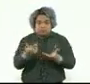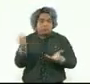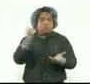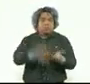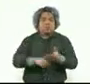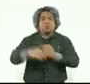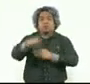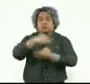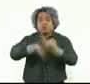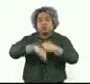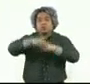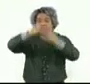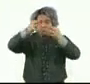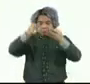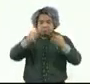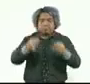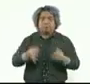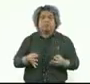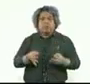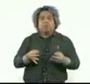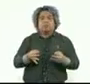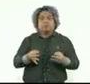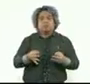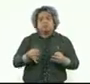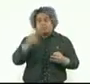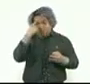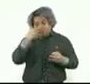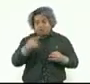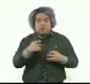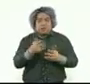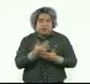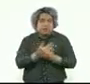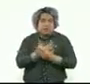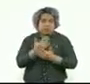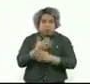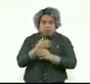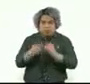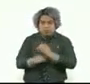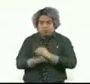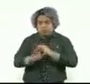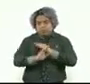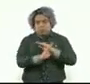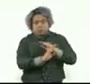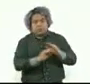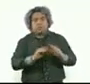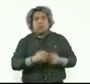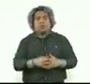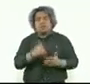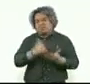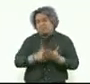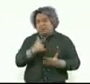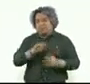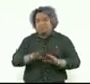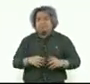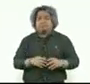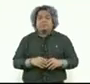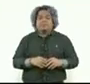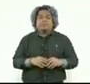son muy, muy eficaces para prevenir los casos graves. También saber,